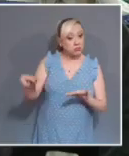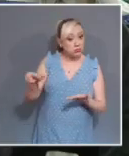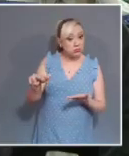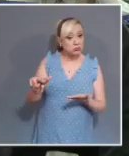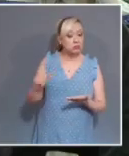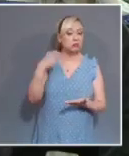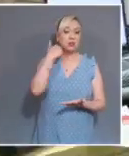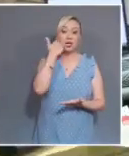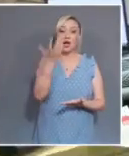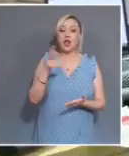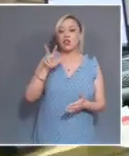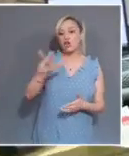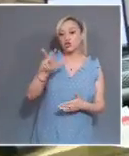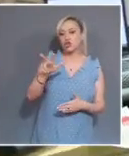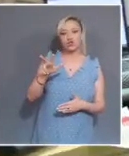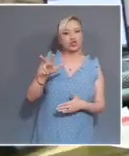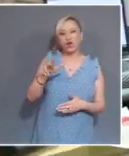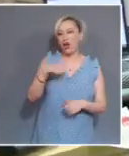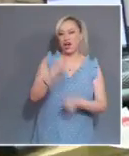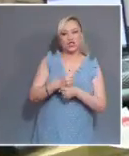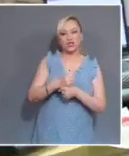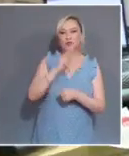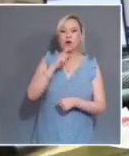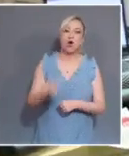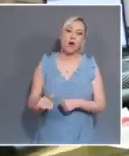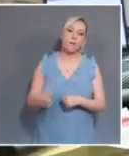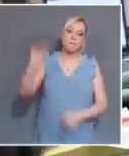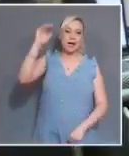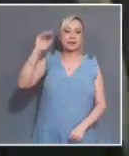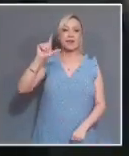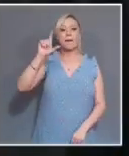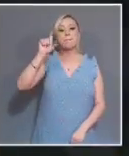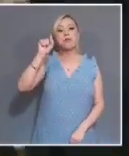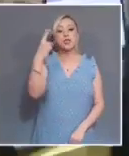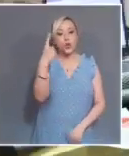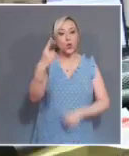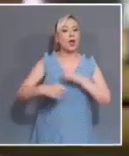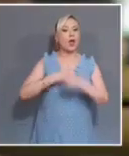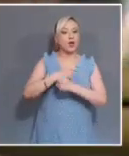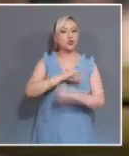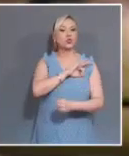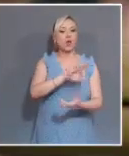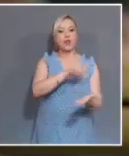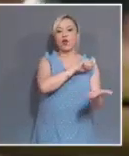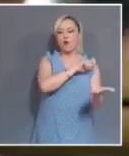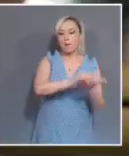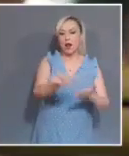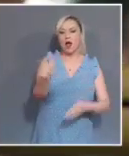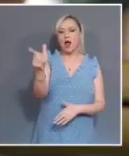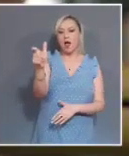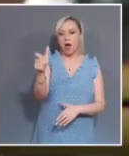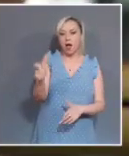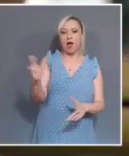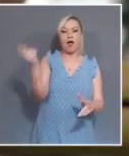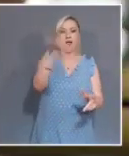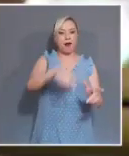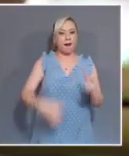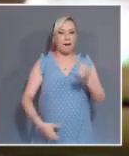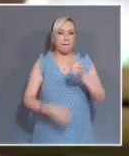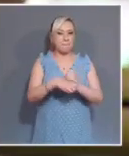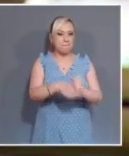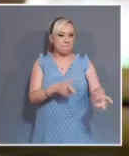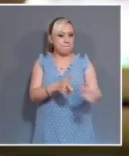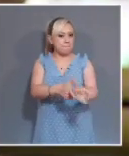a 21 años la edad mínima para adquirir legalmente fusiles semiautomáticos en la entidad. Lo que se informa